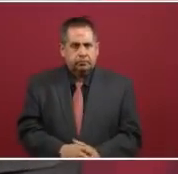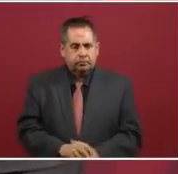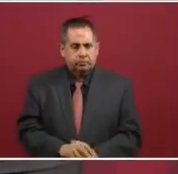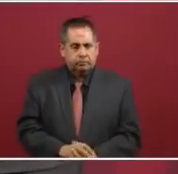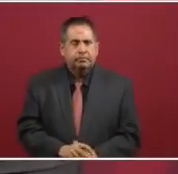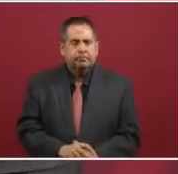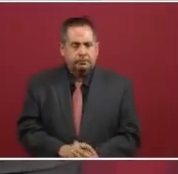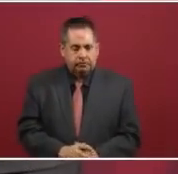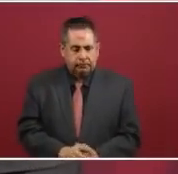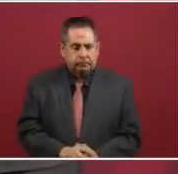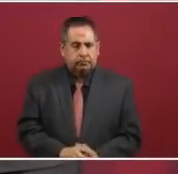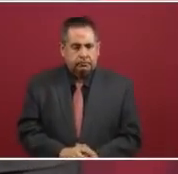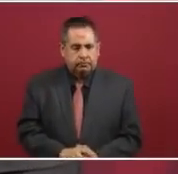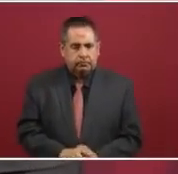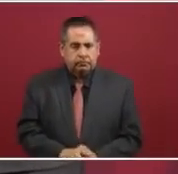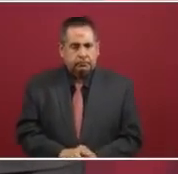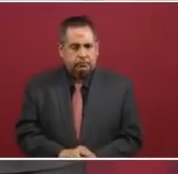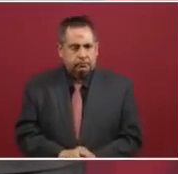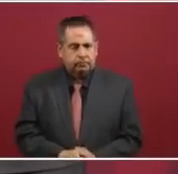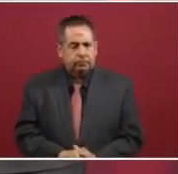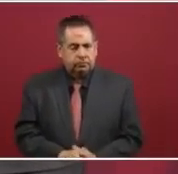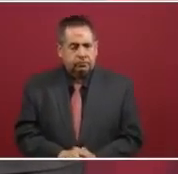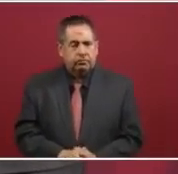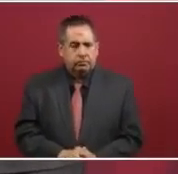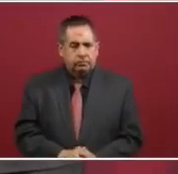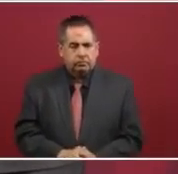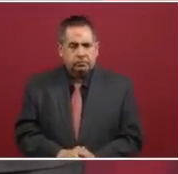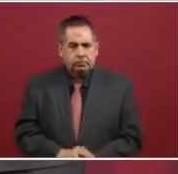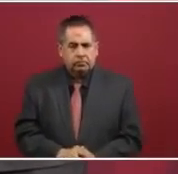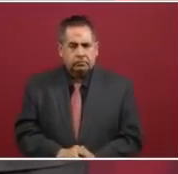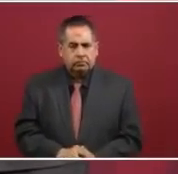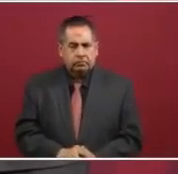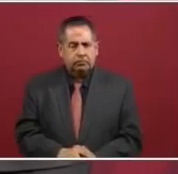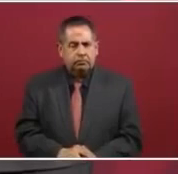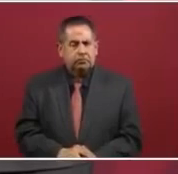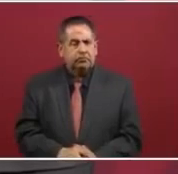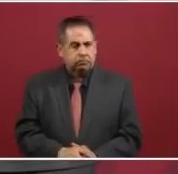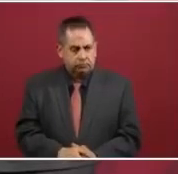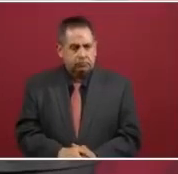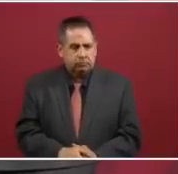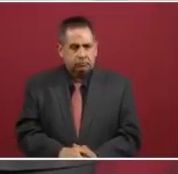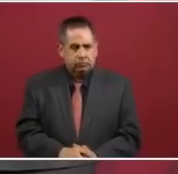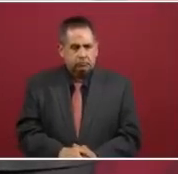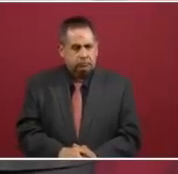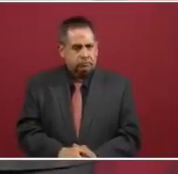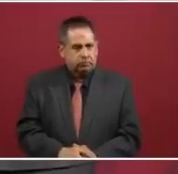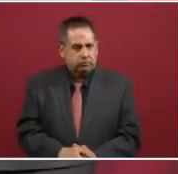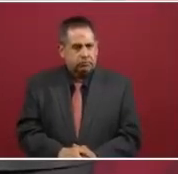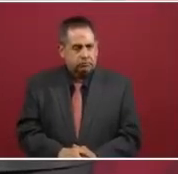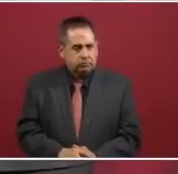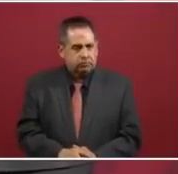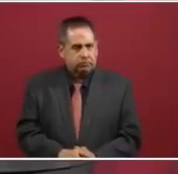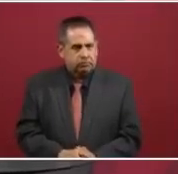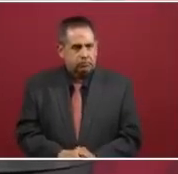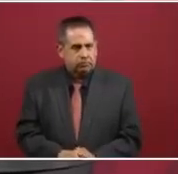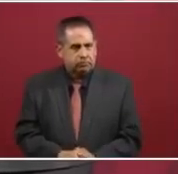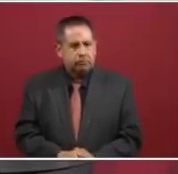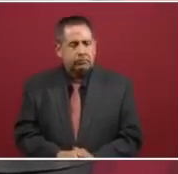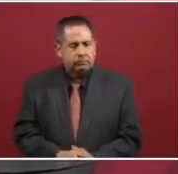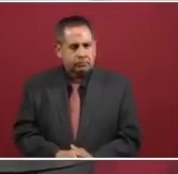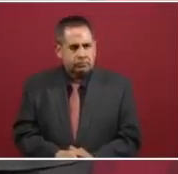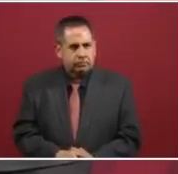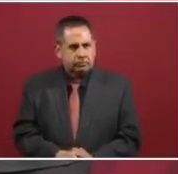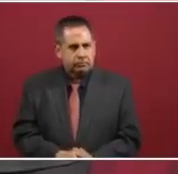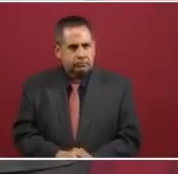be here today, together with you and members of your cabinet, the CEO of Pemex, and